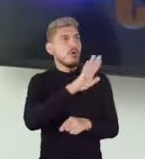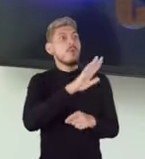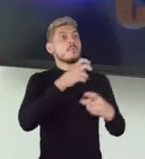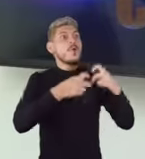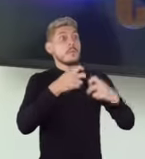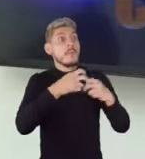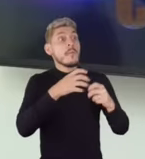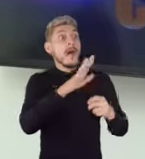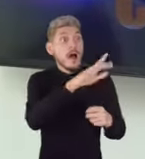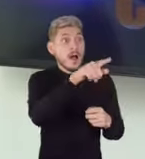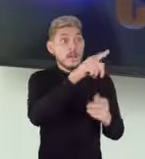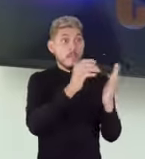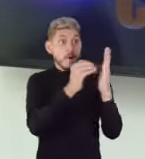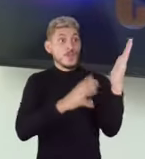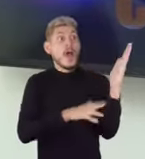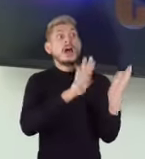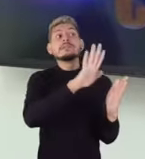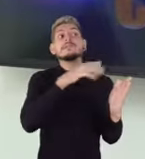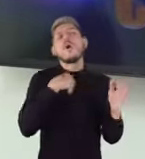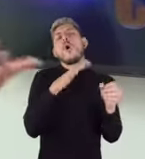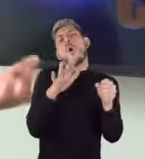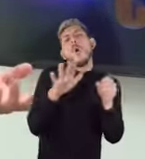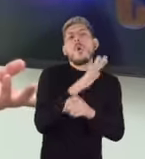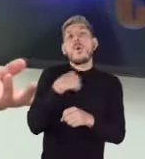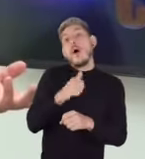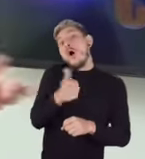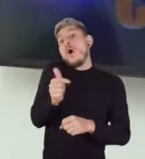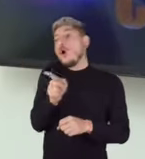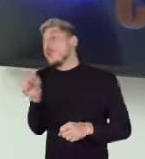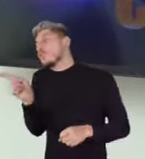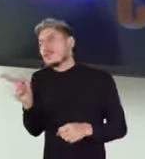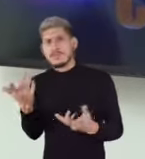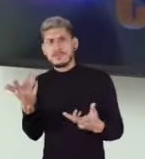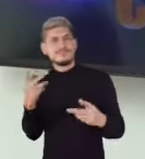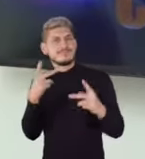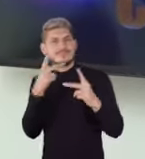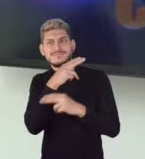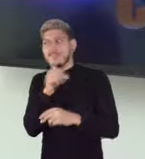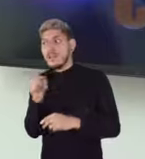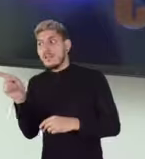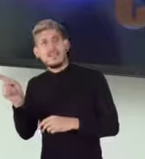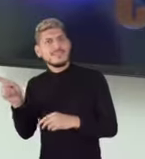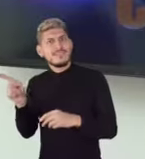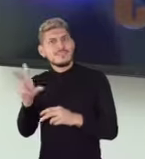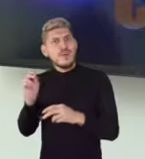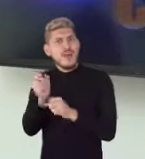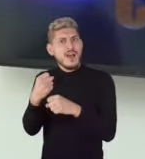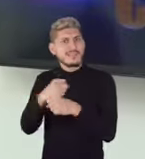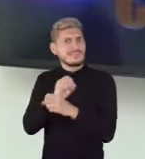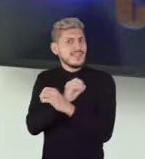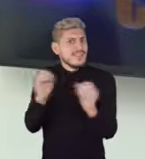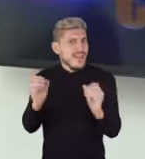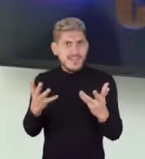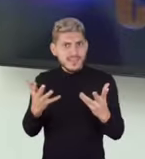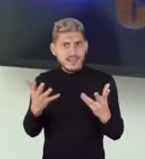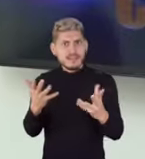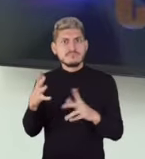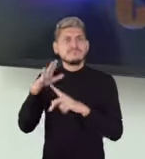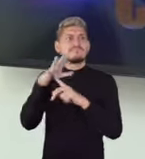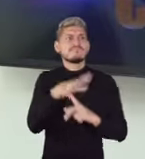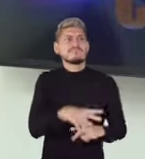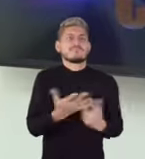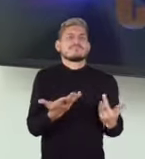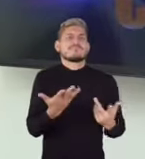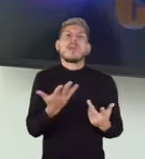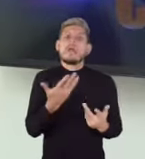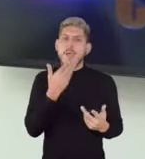Caupicho, no trabajamos porque estamos en la quebrada acá. Entonces es una serie de mentiras que no no llegan a ningún algo bueno. Entonces, el objetivo